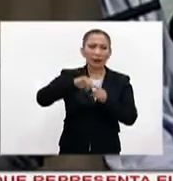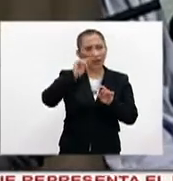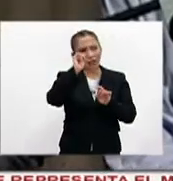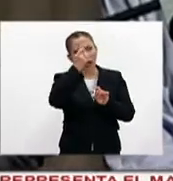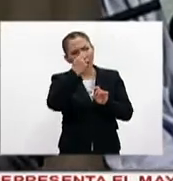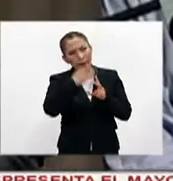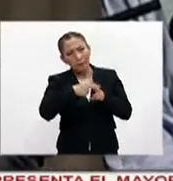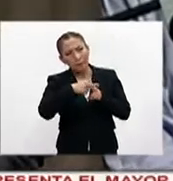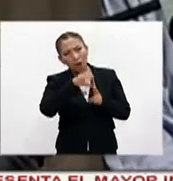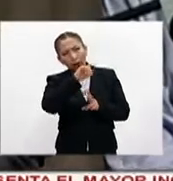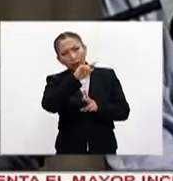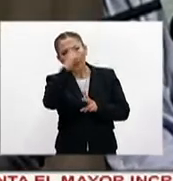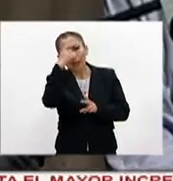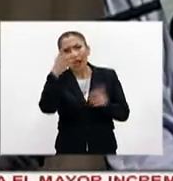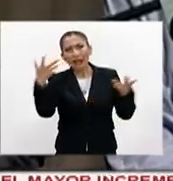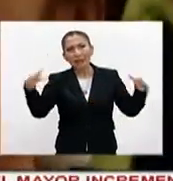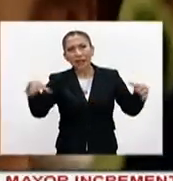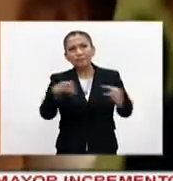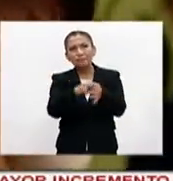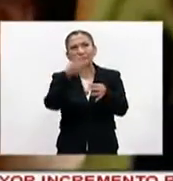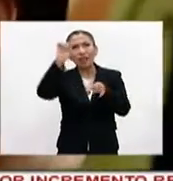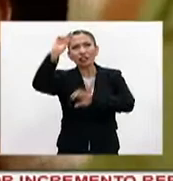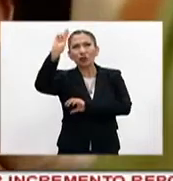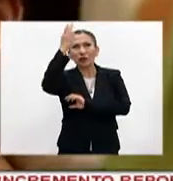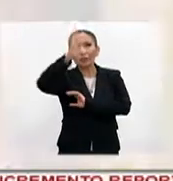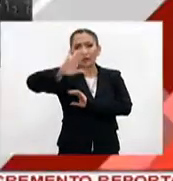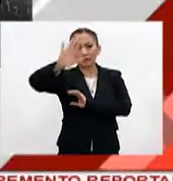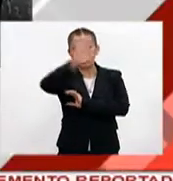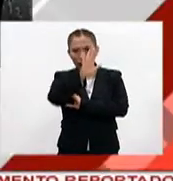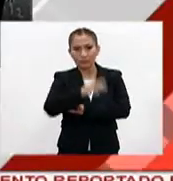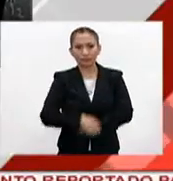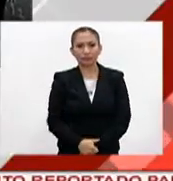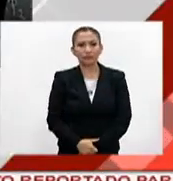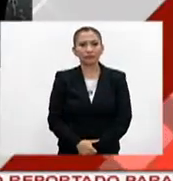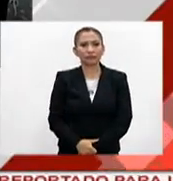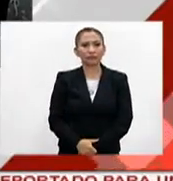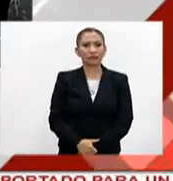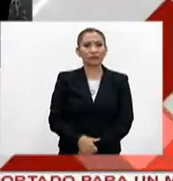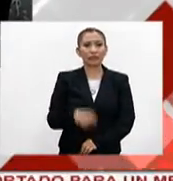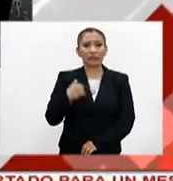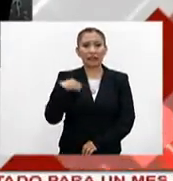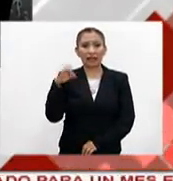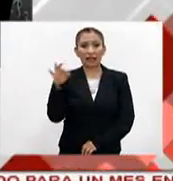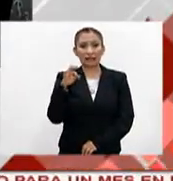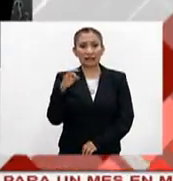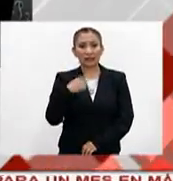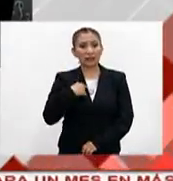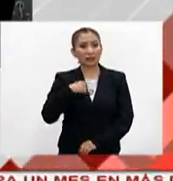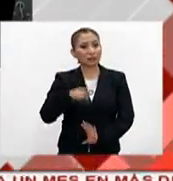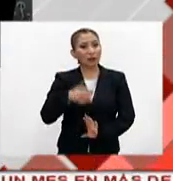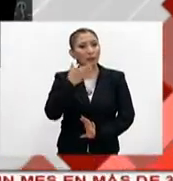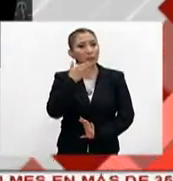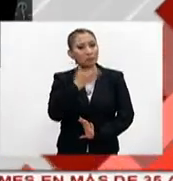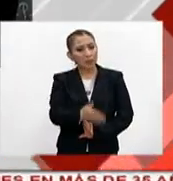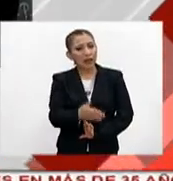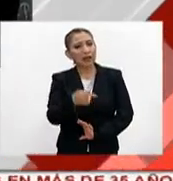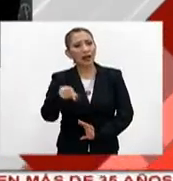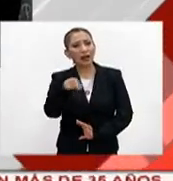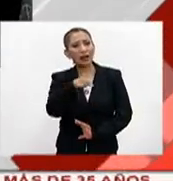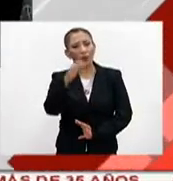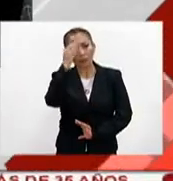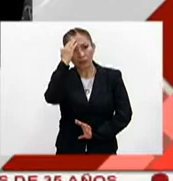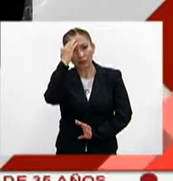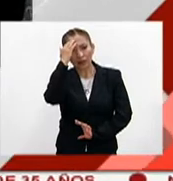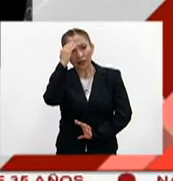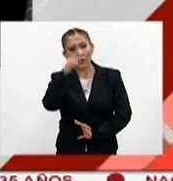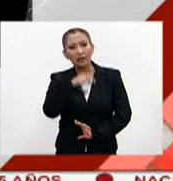teoría cuántica para explicar la creación y el funcionamiento del universo. If we extrapolate back, we find they must have all been on